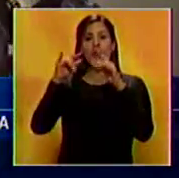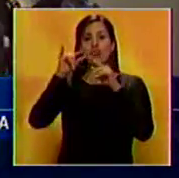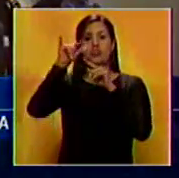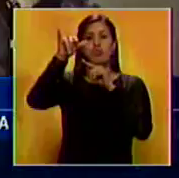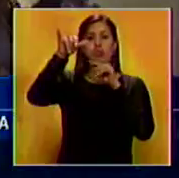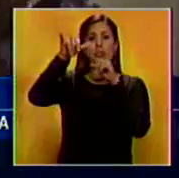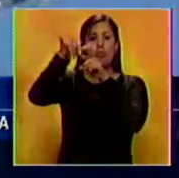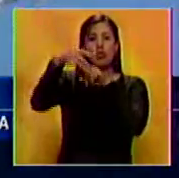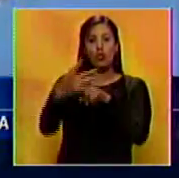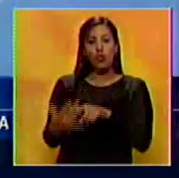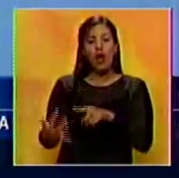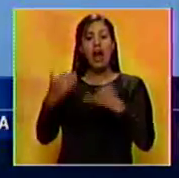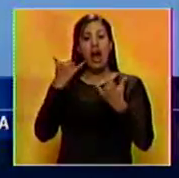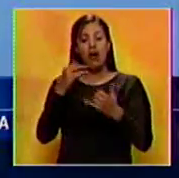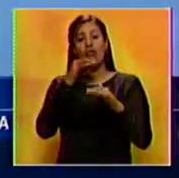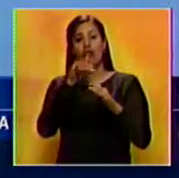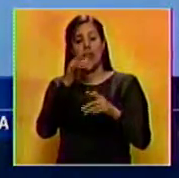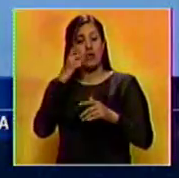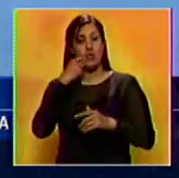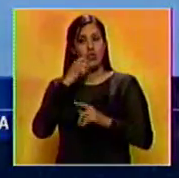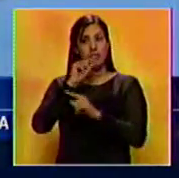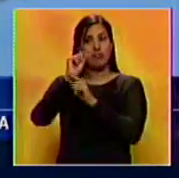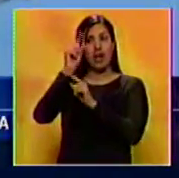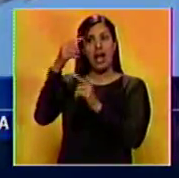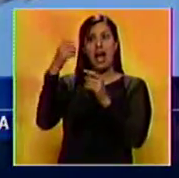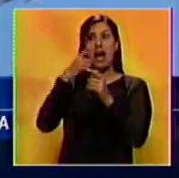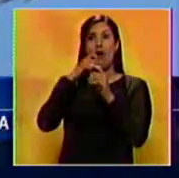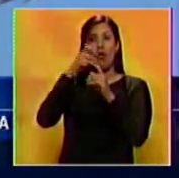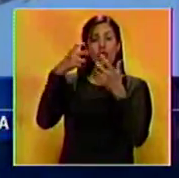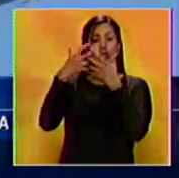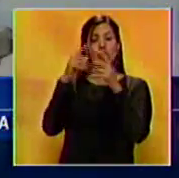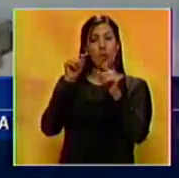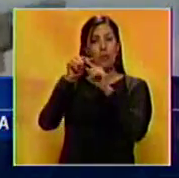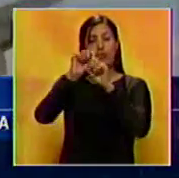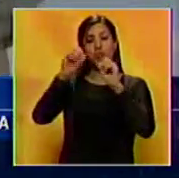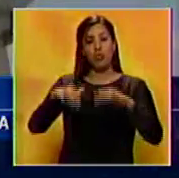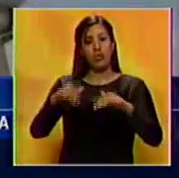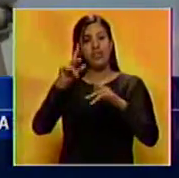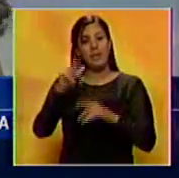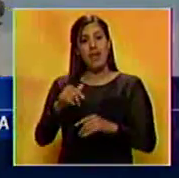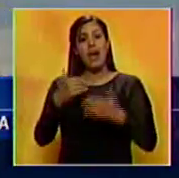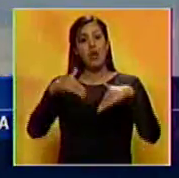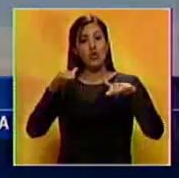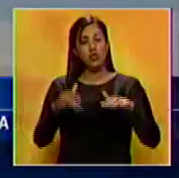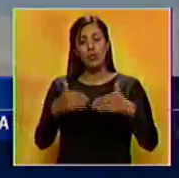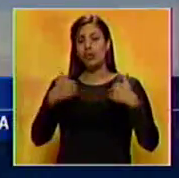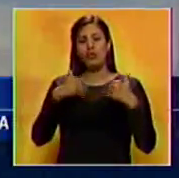Damasco y ante las amenazas de Rusia hacia los aviones de la coalición internacional. La